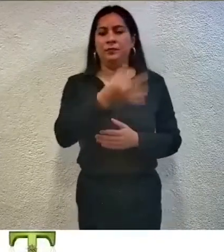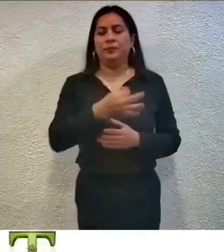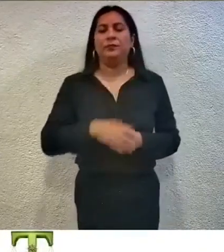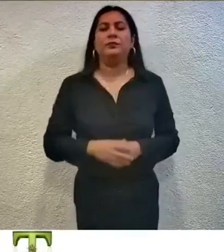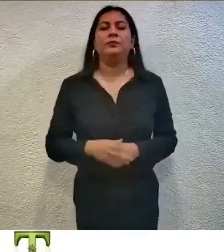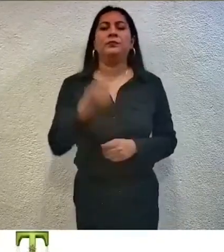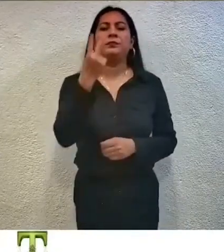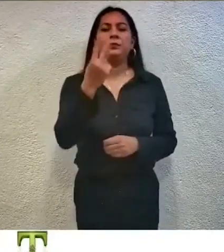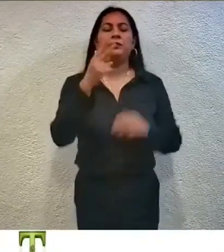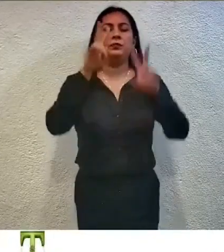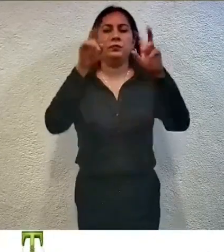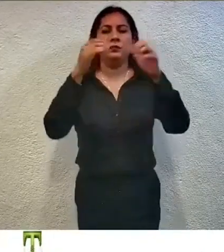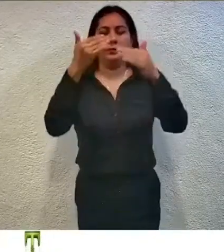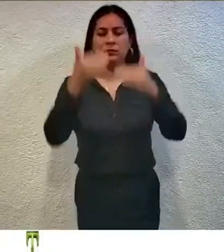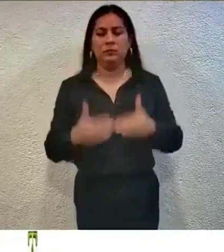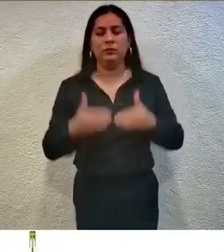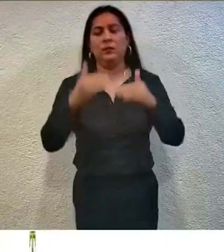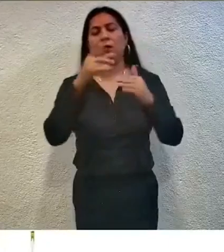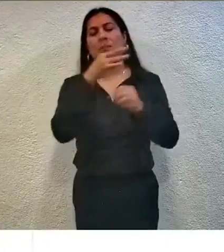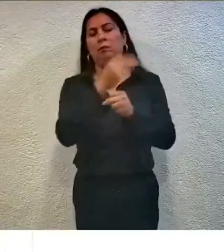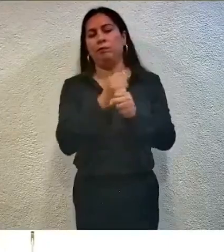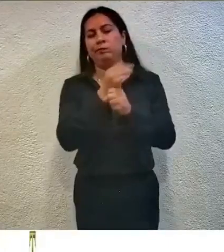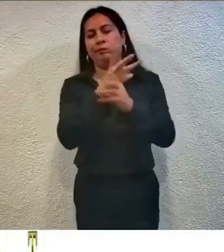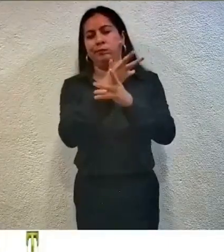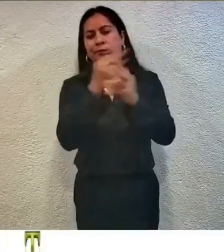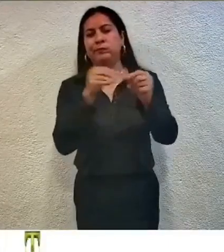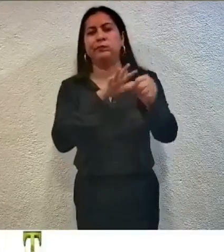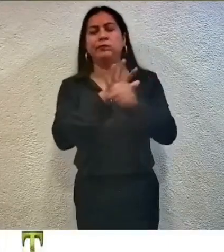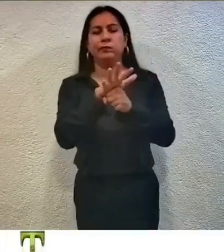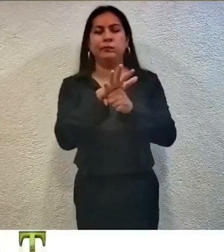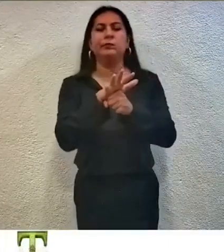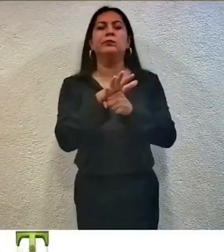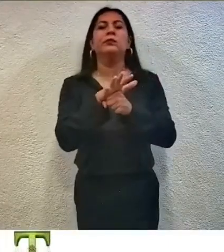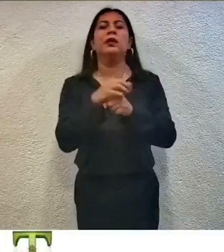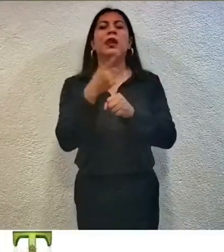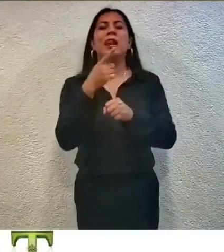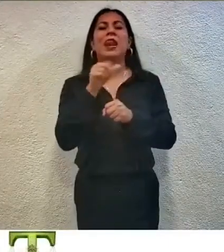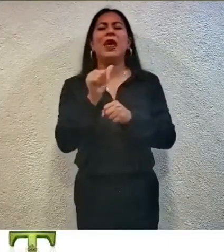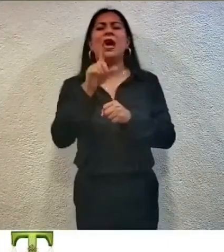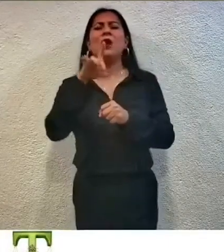El segundo asunto listado para analizar y resolver corresponde a un laudo